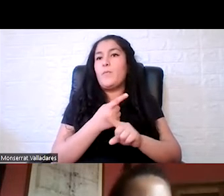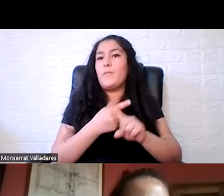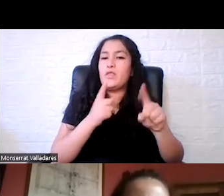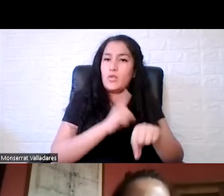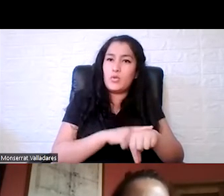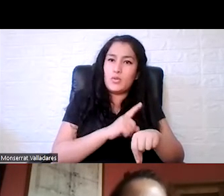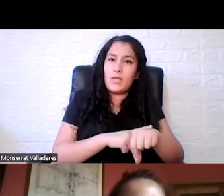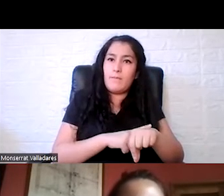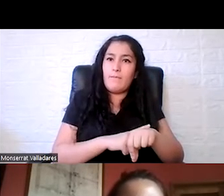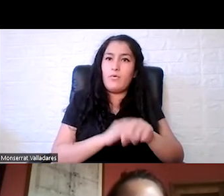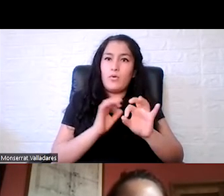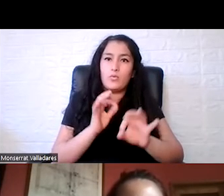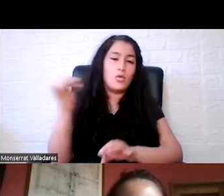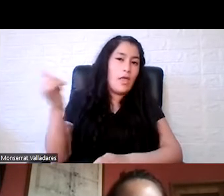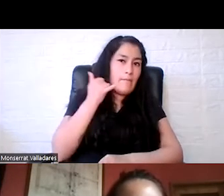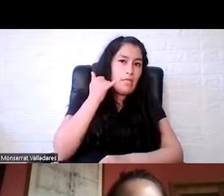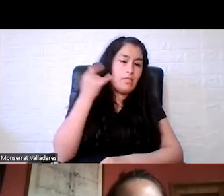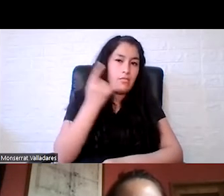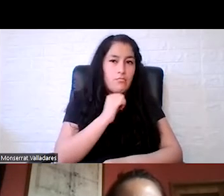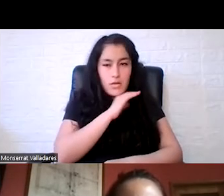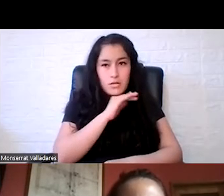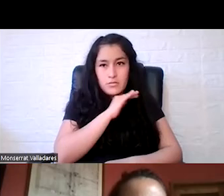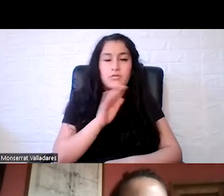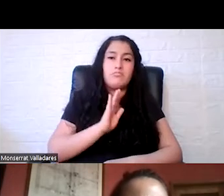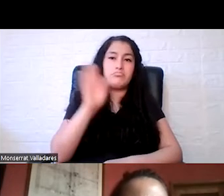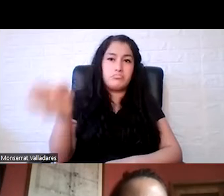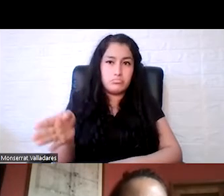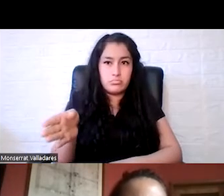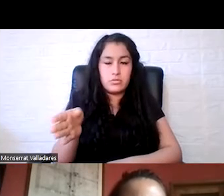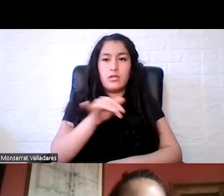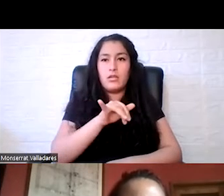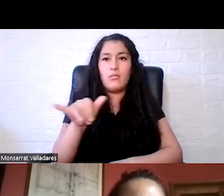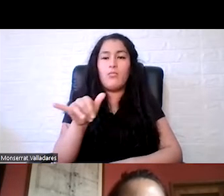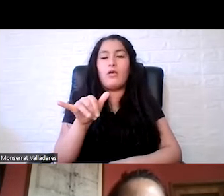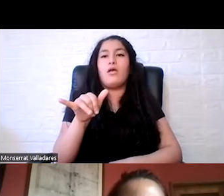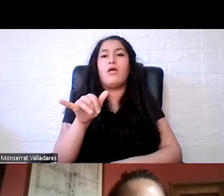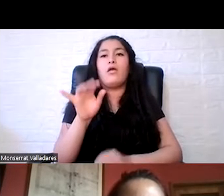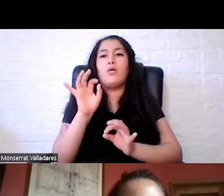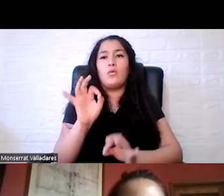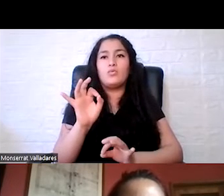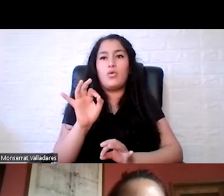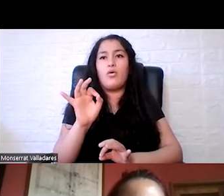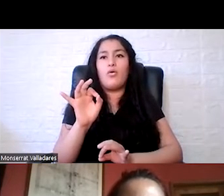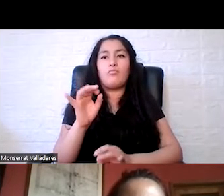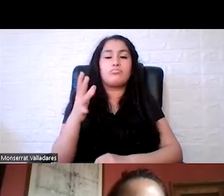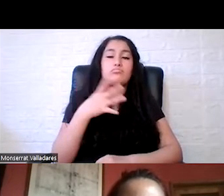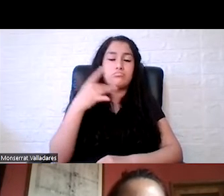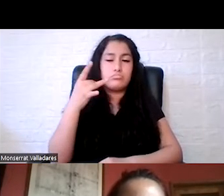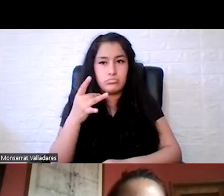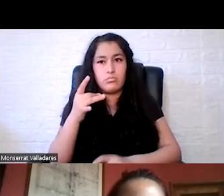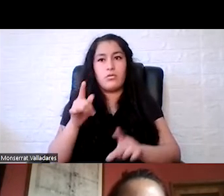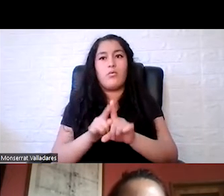emergencias, y que en algún momento le participó en una persecución, que